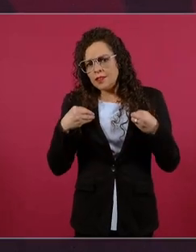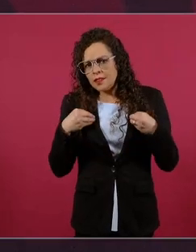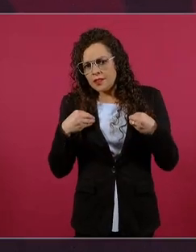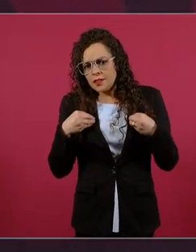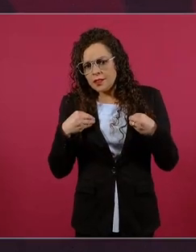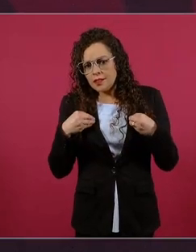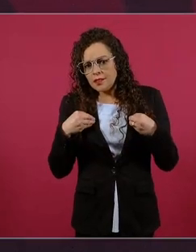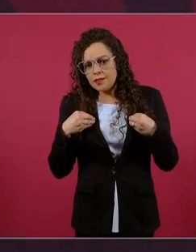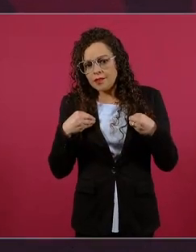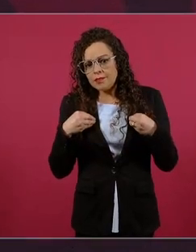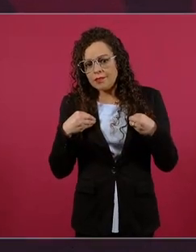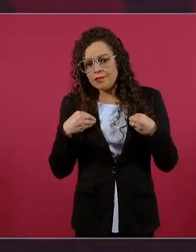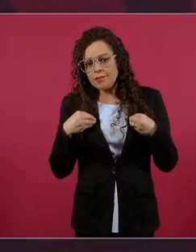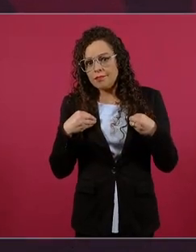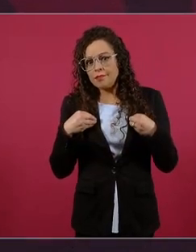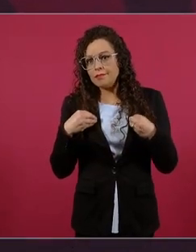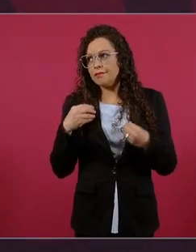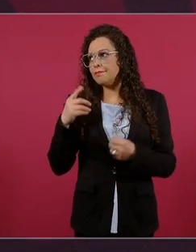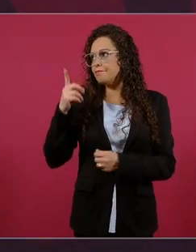En Madrid.